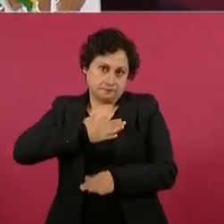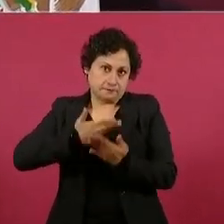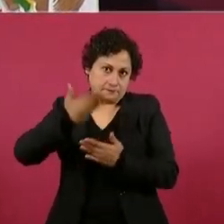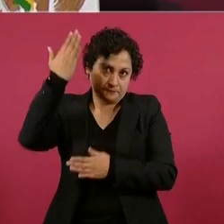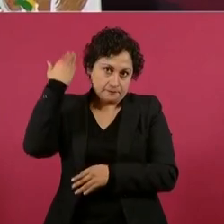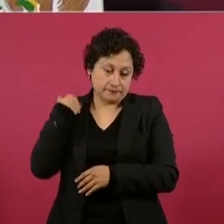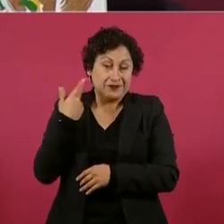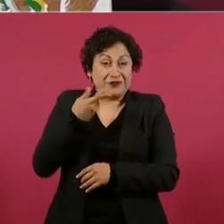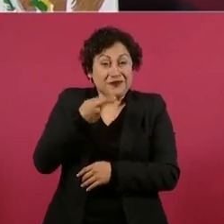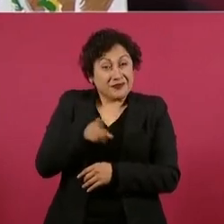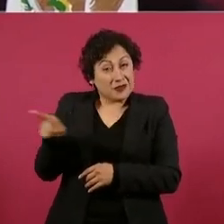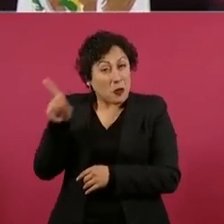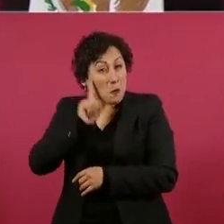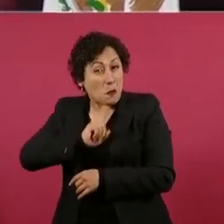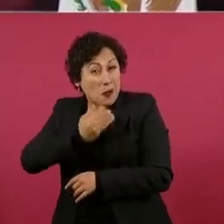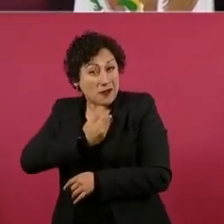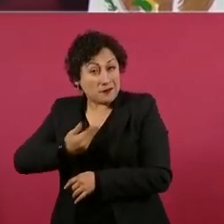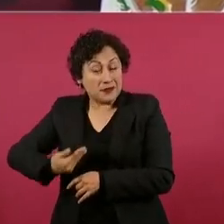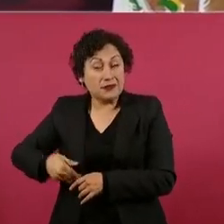apuntando,